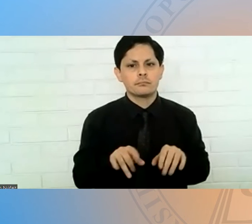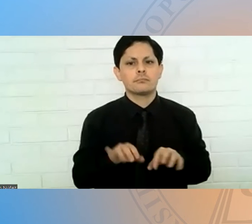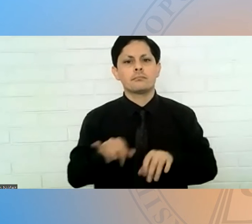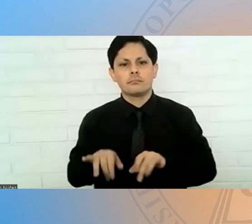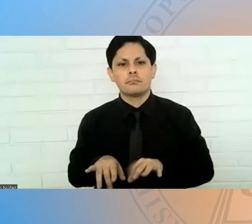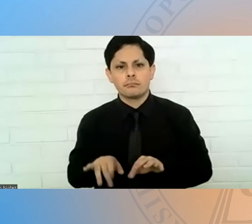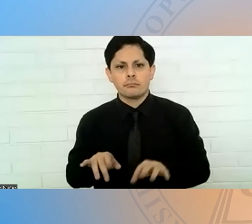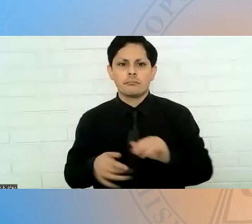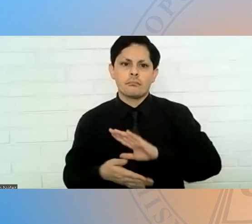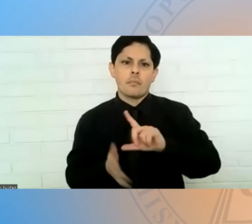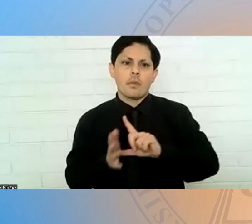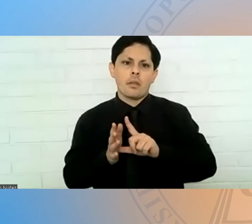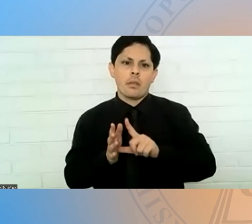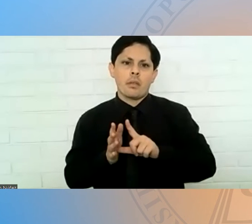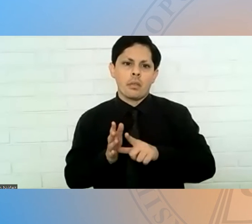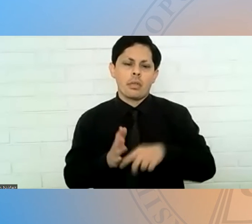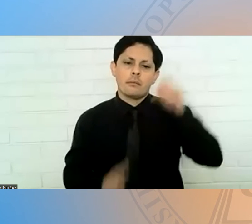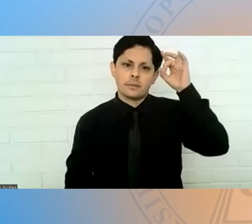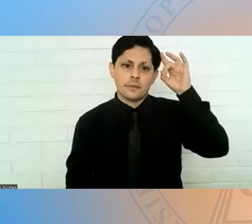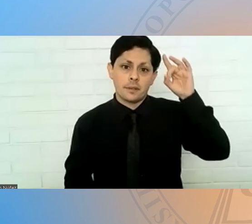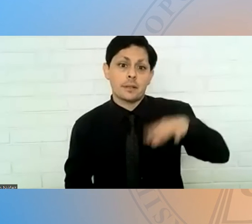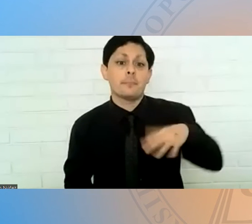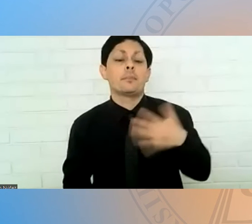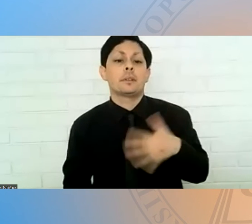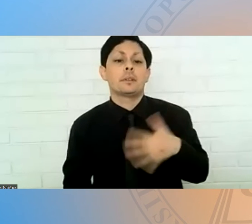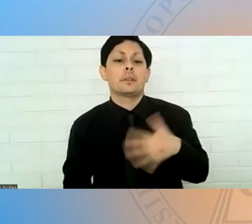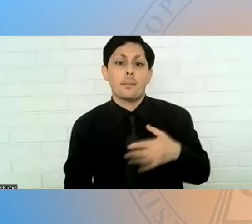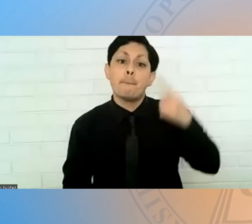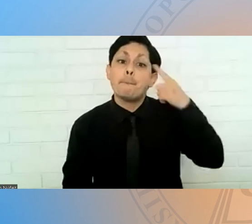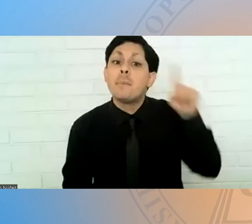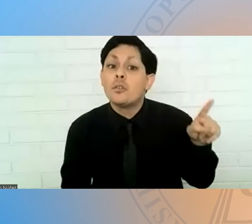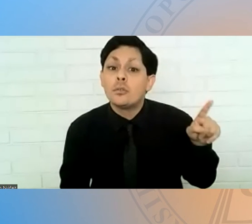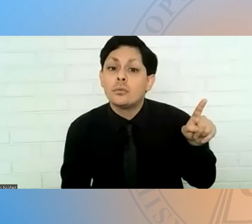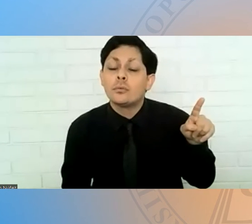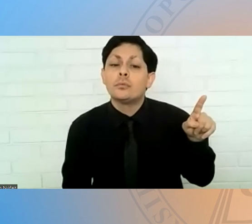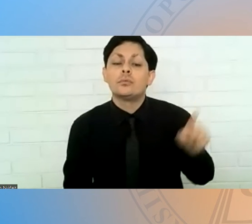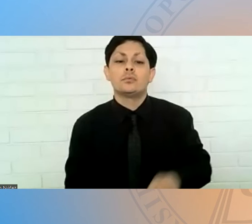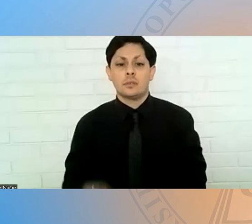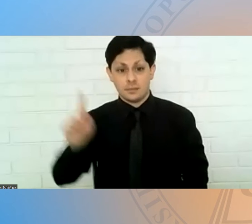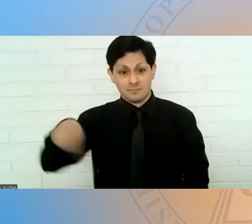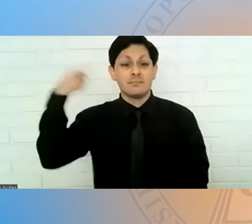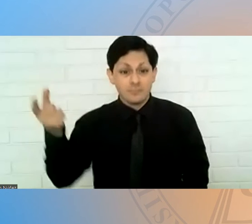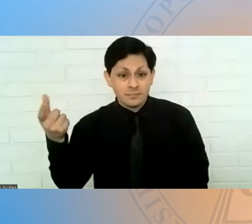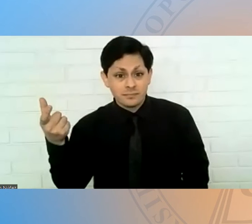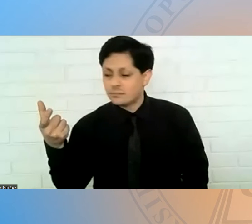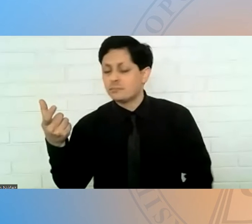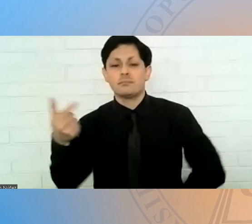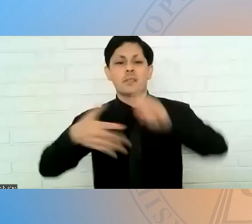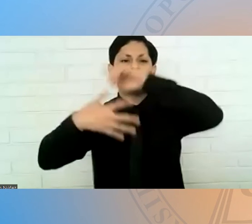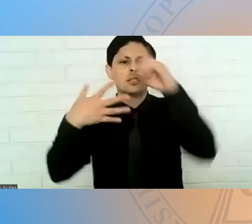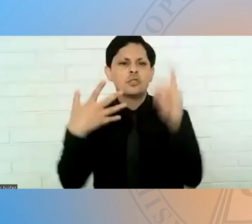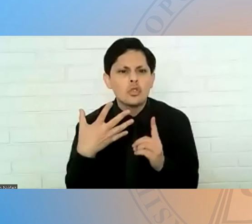cuadrado, su saber es importante, claro, pero si reconceptualizamos la diversidad y entendemos que todos